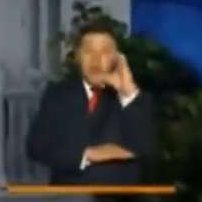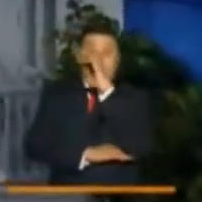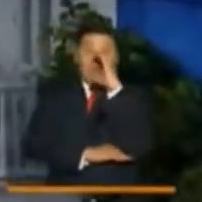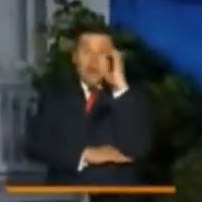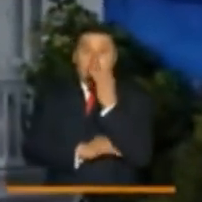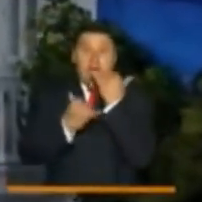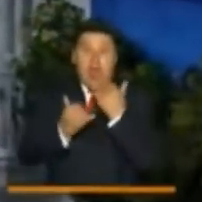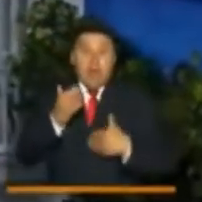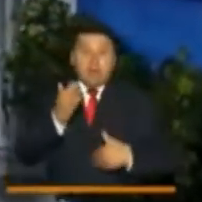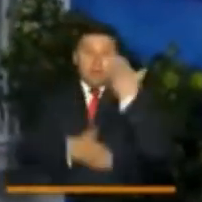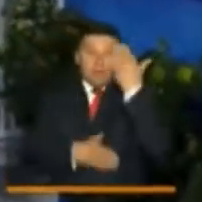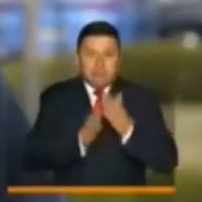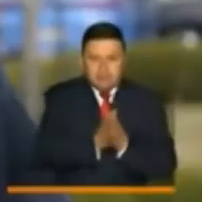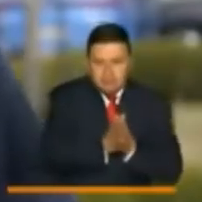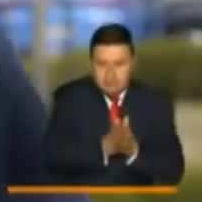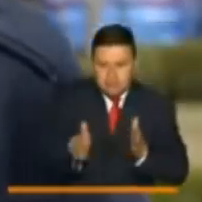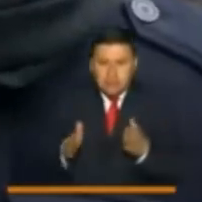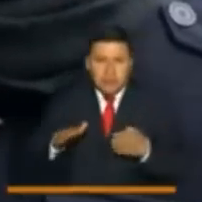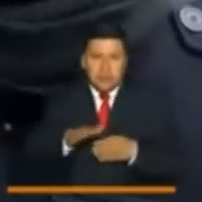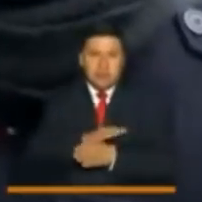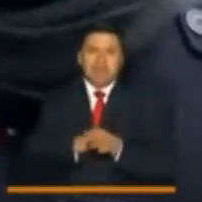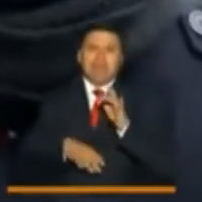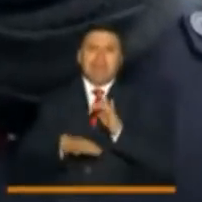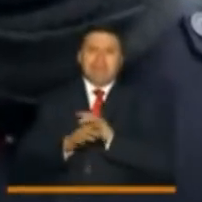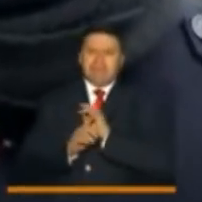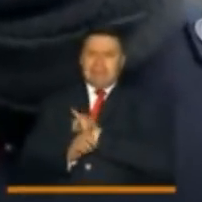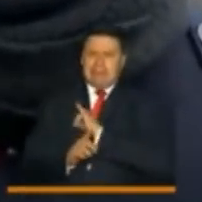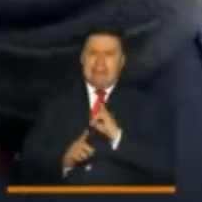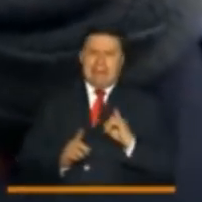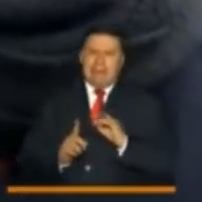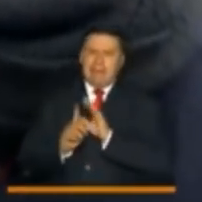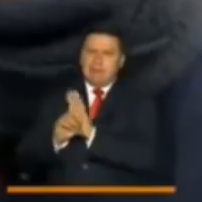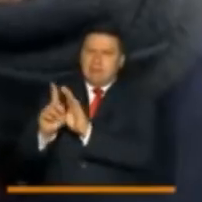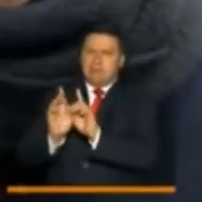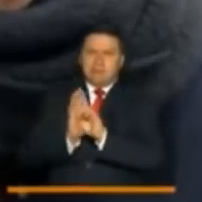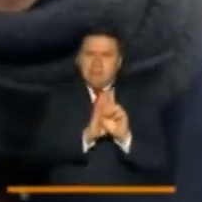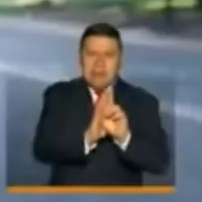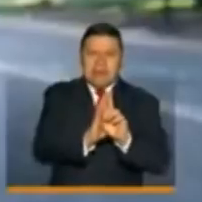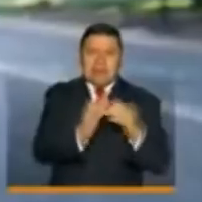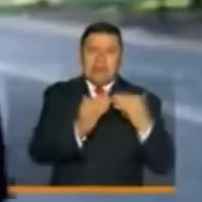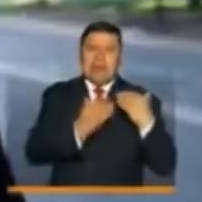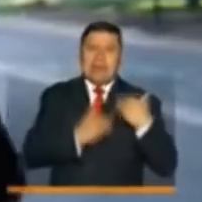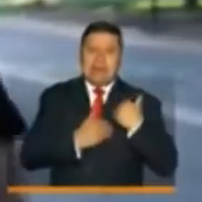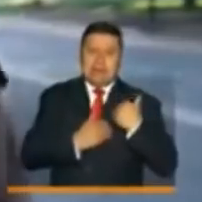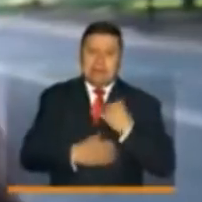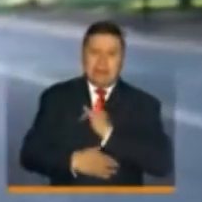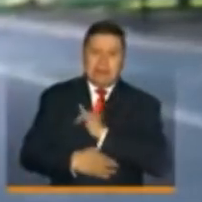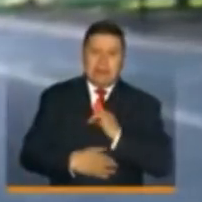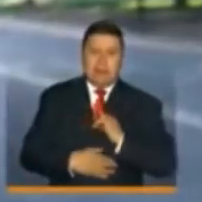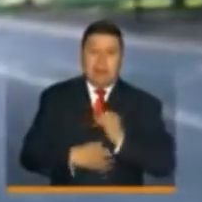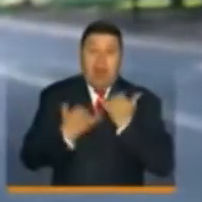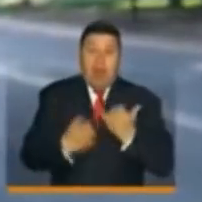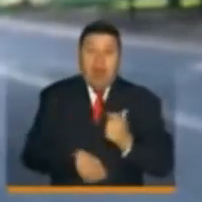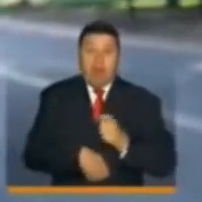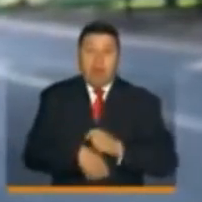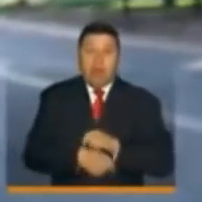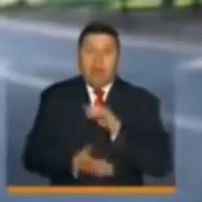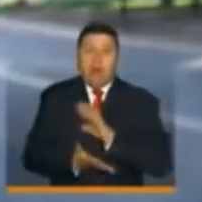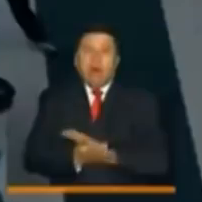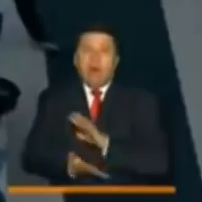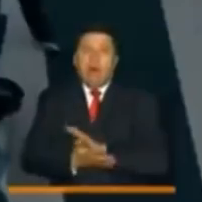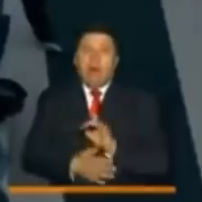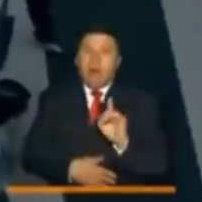entra en una nueva fase, el distanciamiento individual responsable, y no es tiempo para